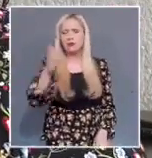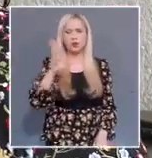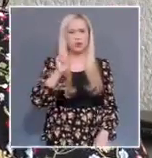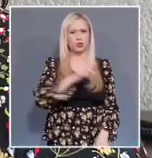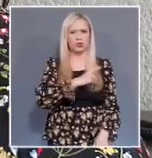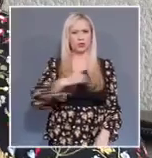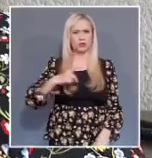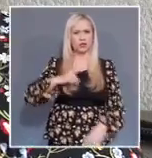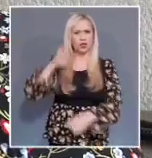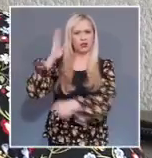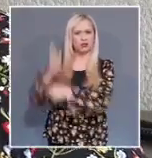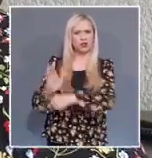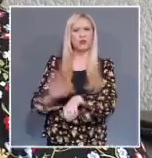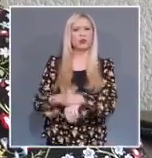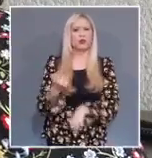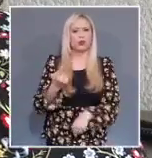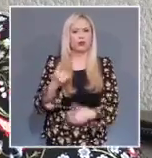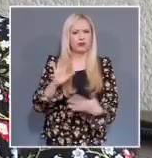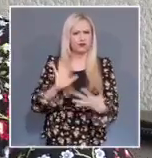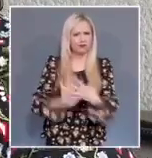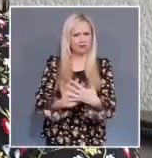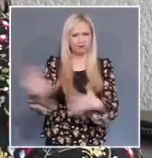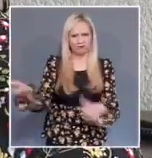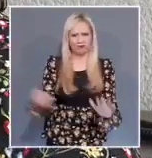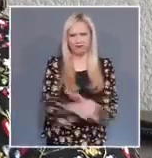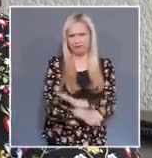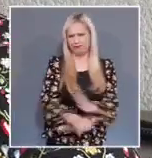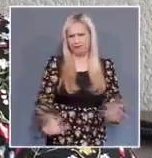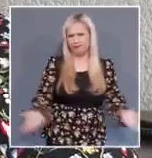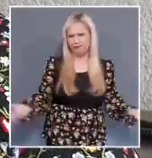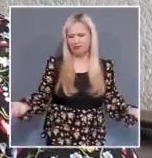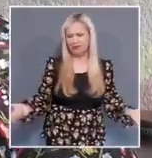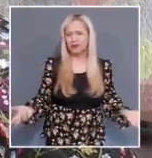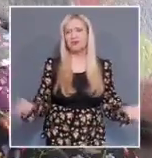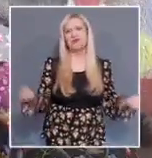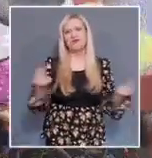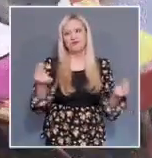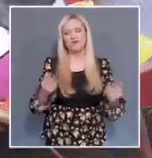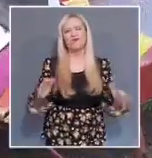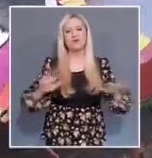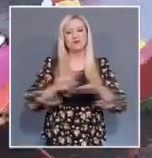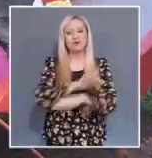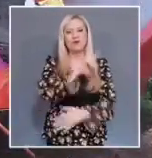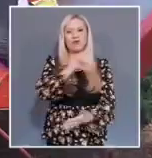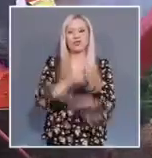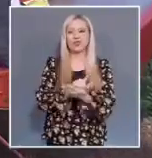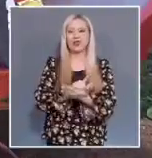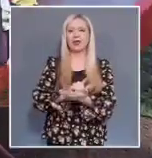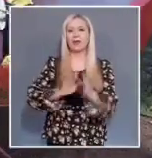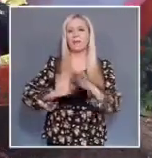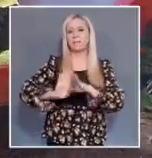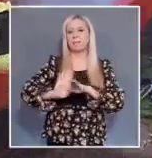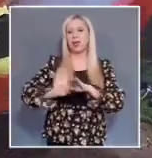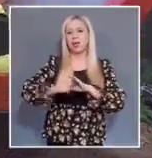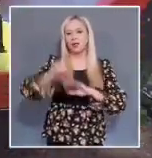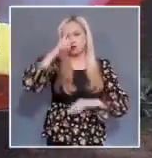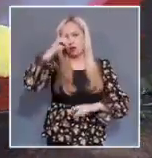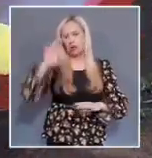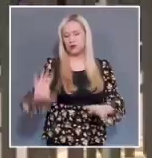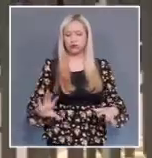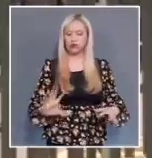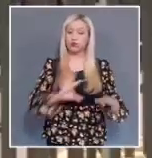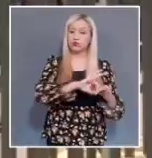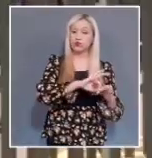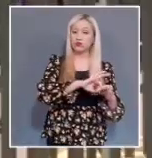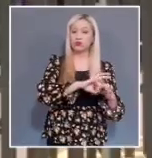libertad. Consideró necesario llevar a cabo una reforma a la Ley de Migración para armonizarla con la Constitución y evitar